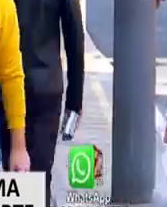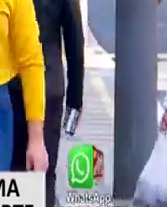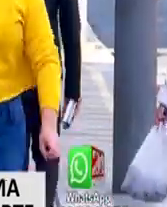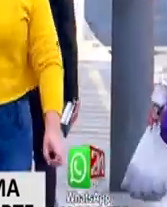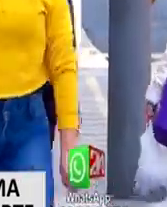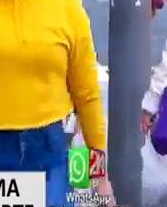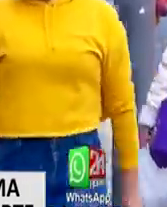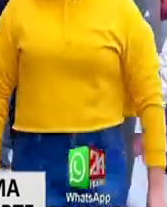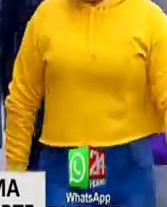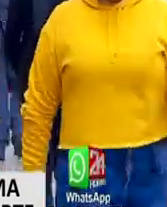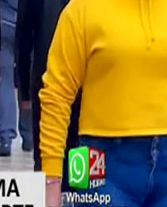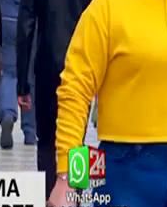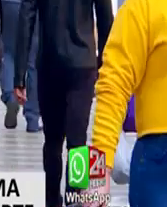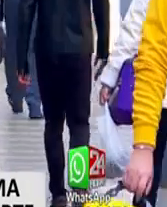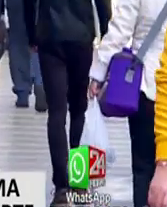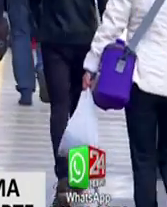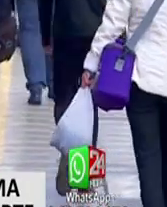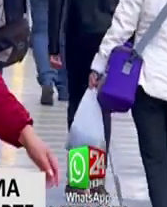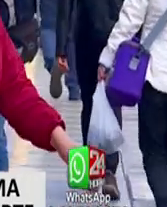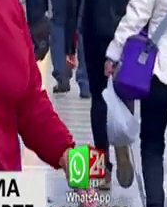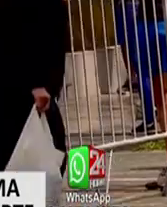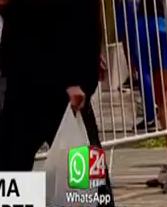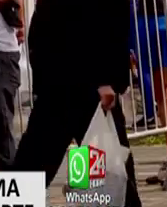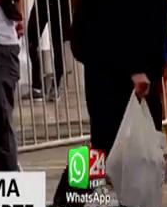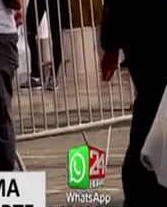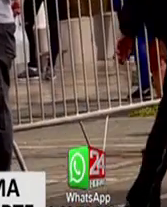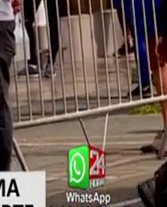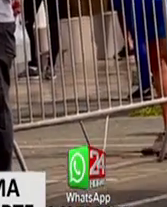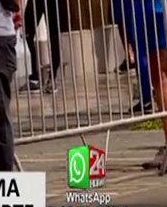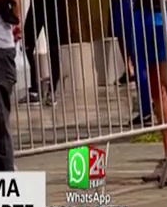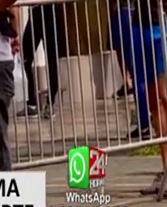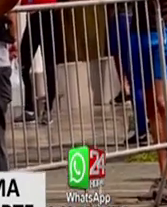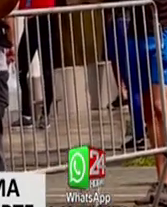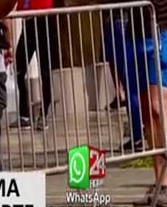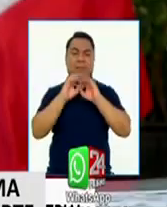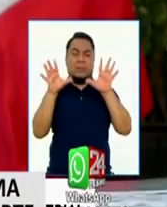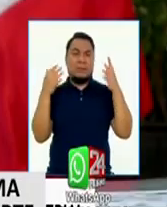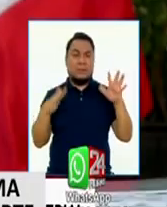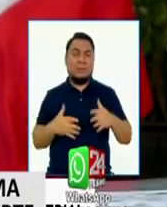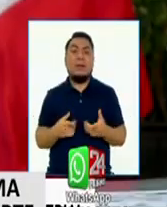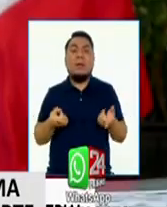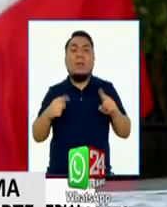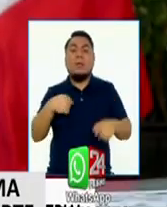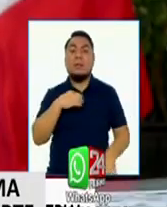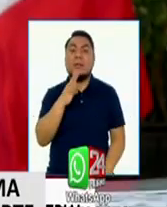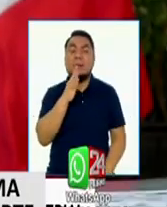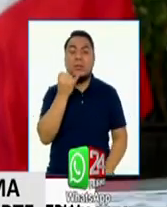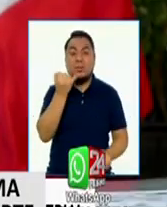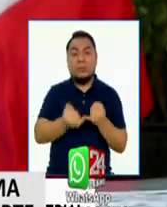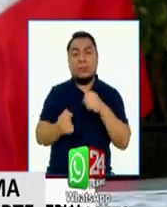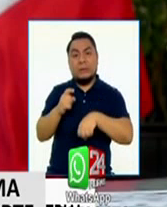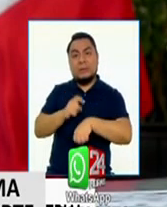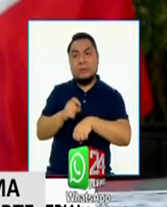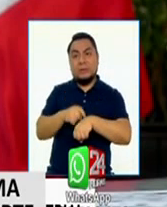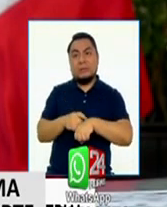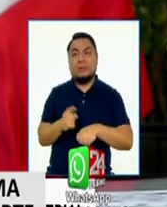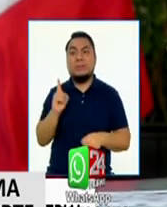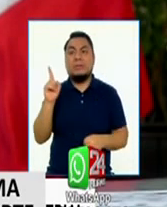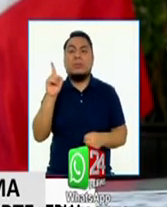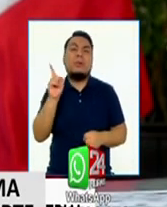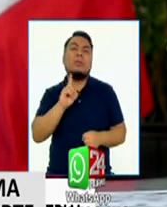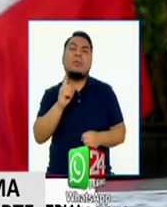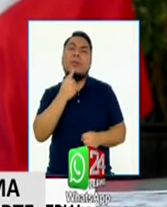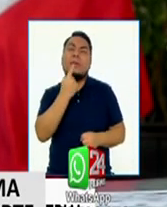refería cuando señaló que nos encontrábamos en la última etapa de la pandemia. Cuando hablo última etapa, no digo que es una etapa que dura una